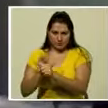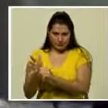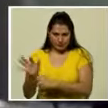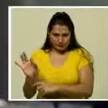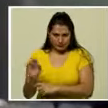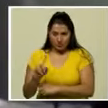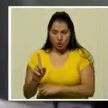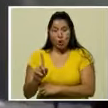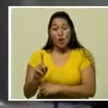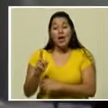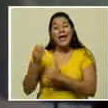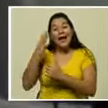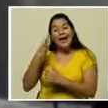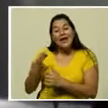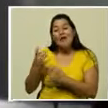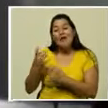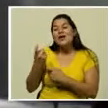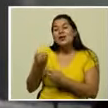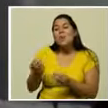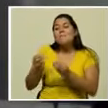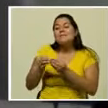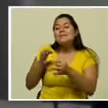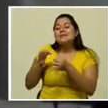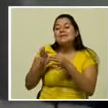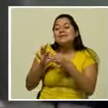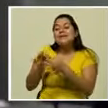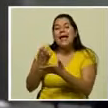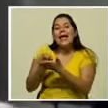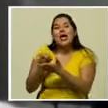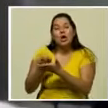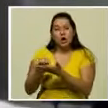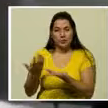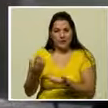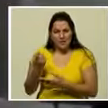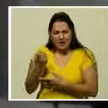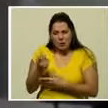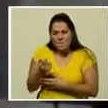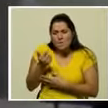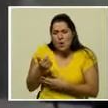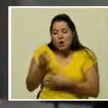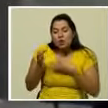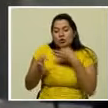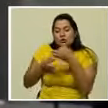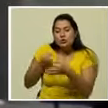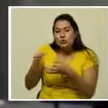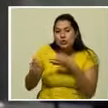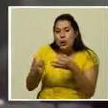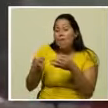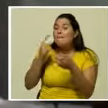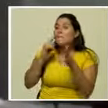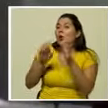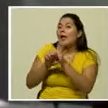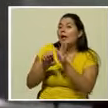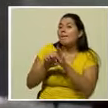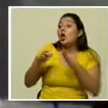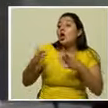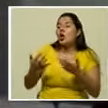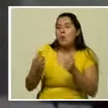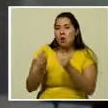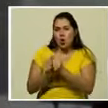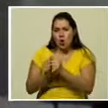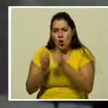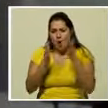económica faltó un poco explicar cómo es que, por ejemplo, con el plan fiscal